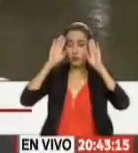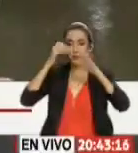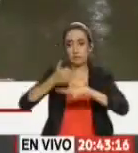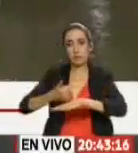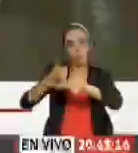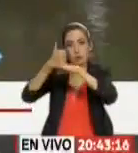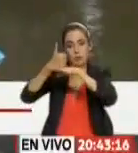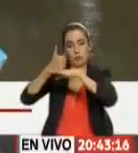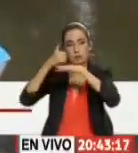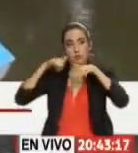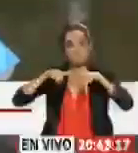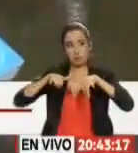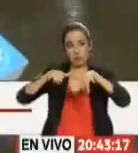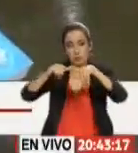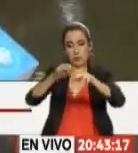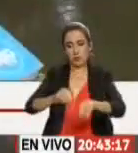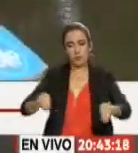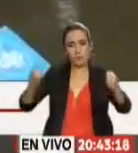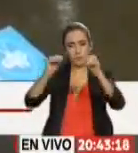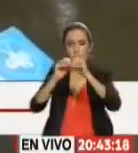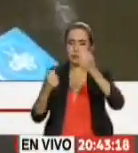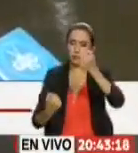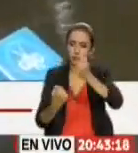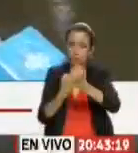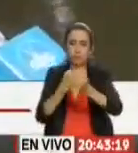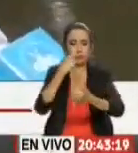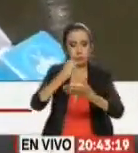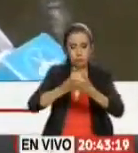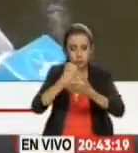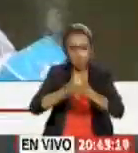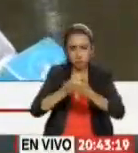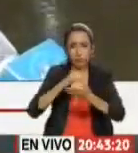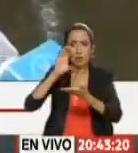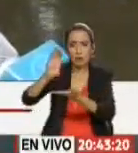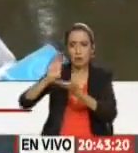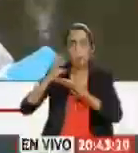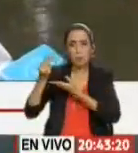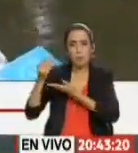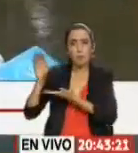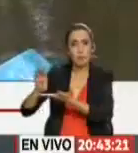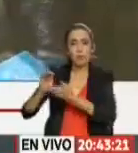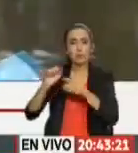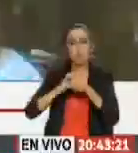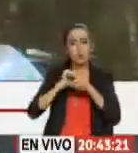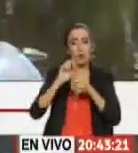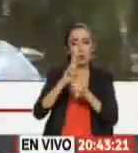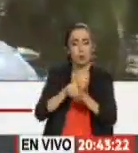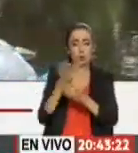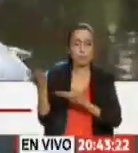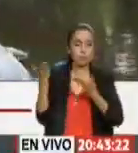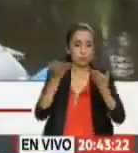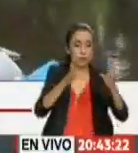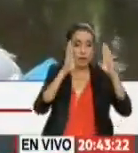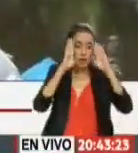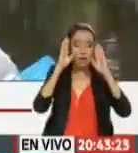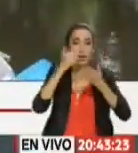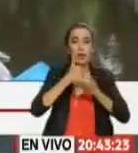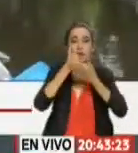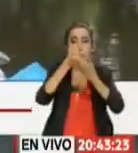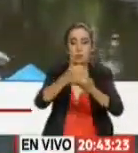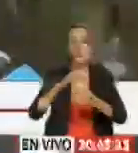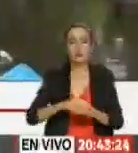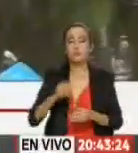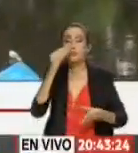seccionales que en adelante pongan todo el esfuerzo, todo el presupuesto necesario para que esto no siga ocurriendo, de ayudar a estas personas en alimentos,